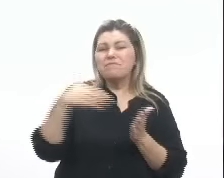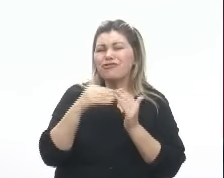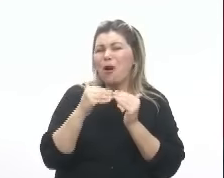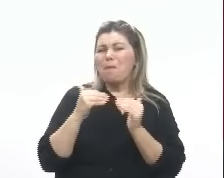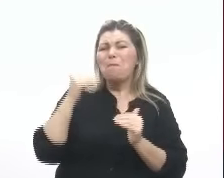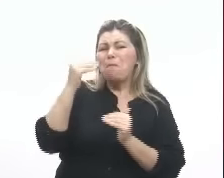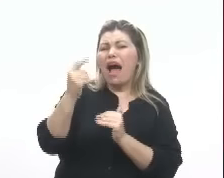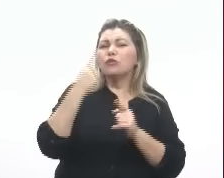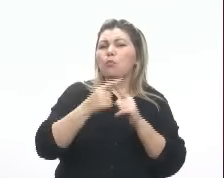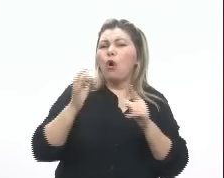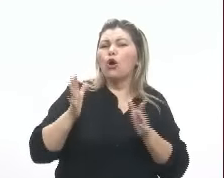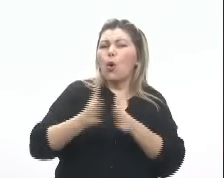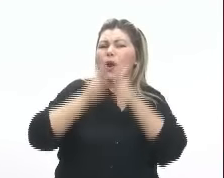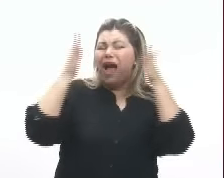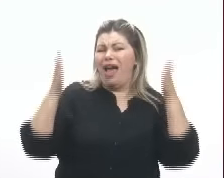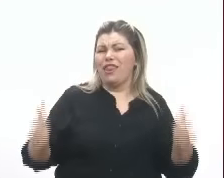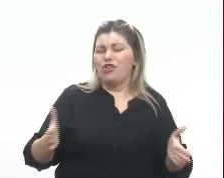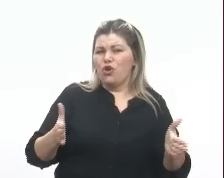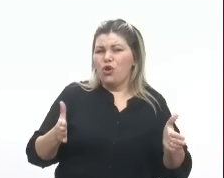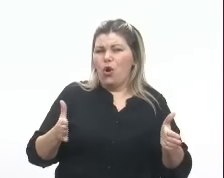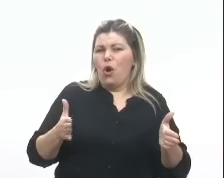por año de vencimiento.